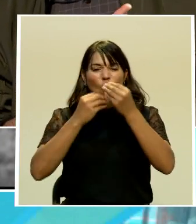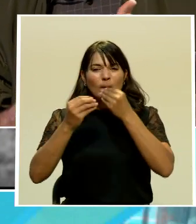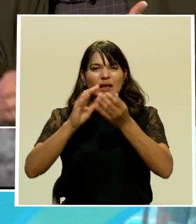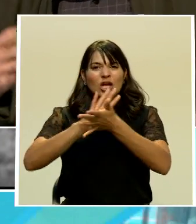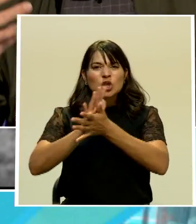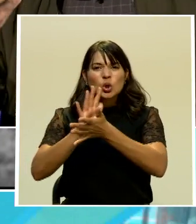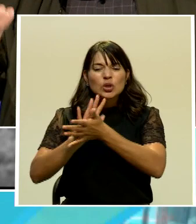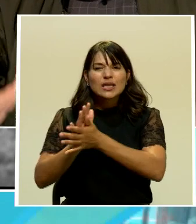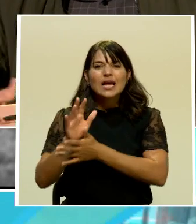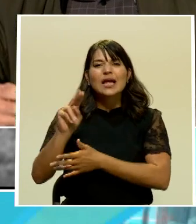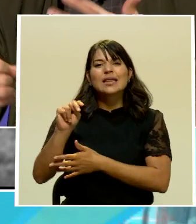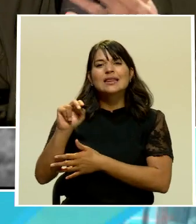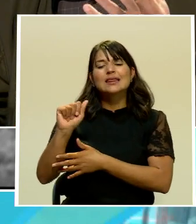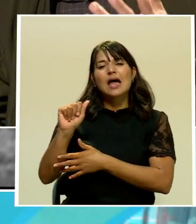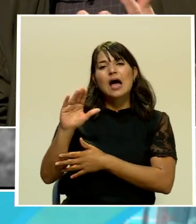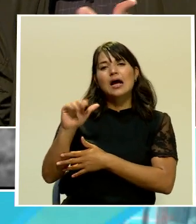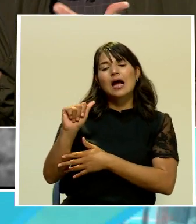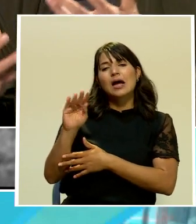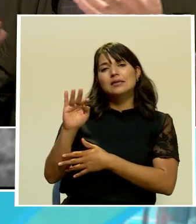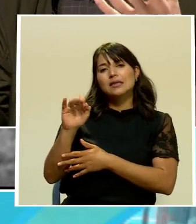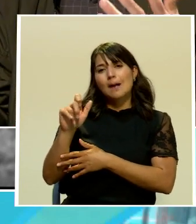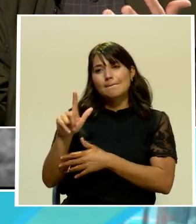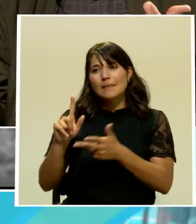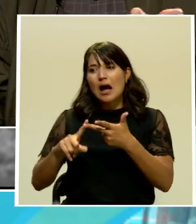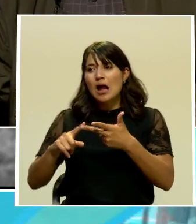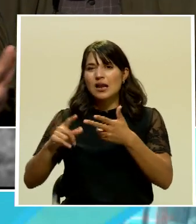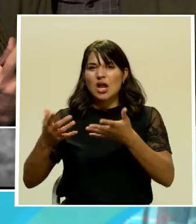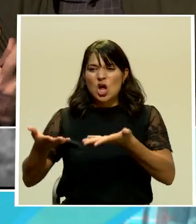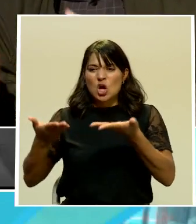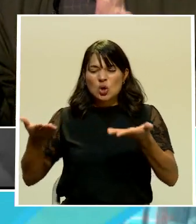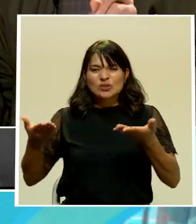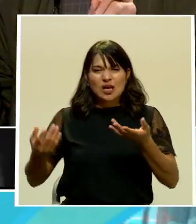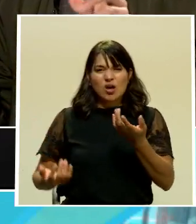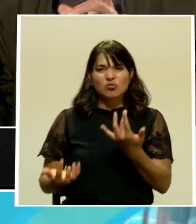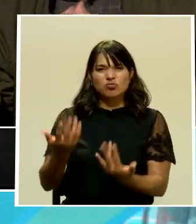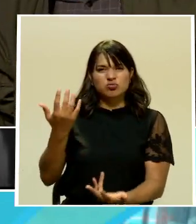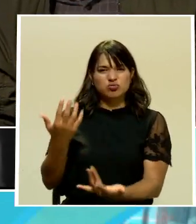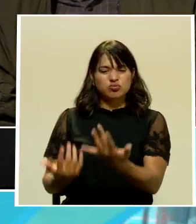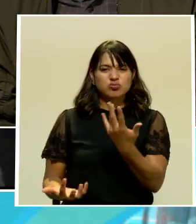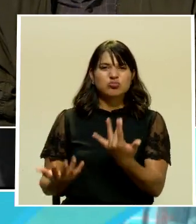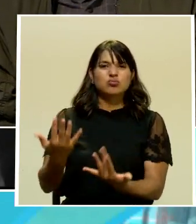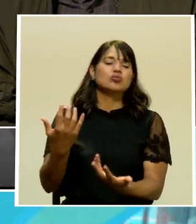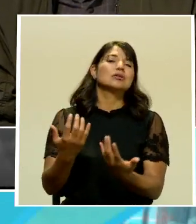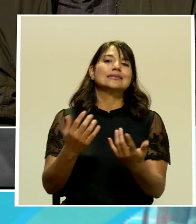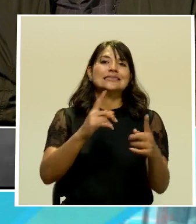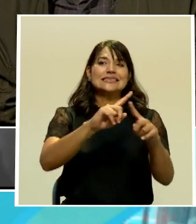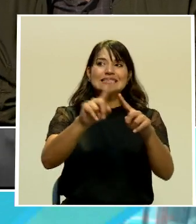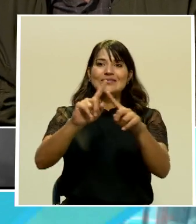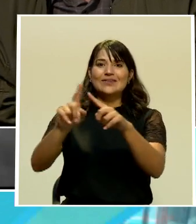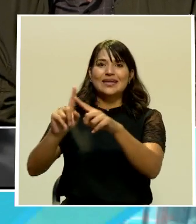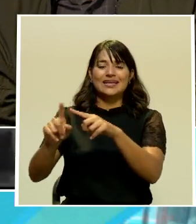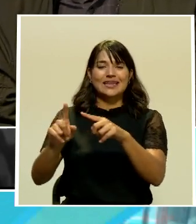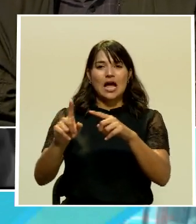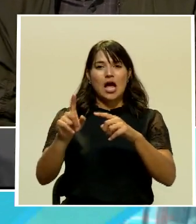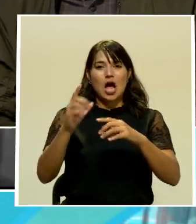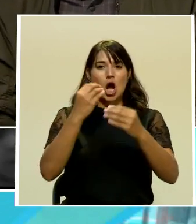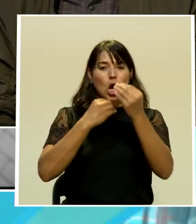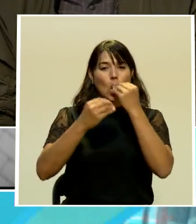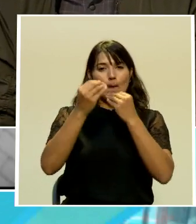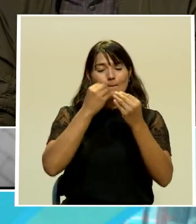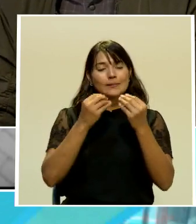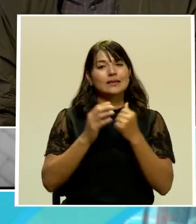había nacatamal, que había fritanga, que había todo lo que digamos, de alguna manera se le llama el arraigo.